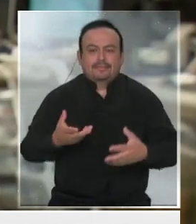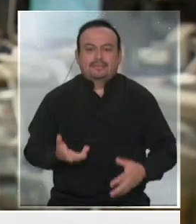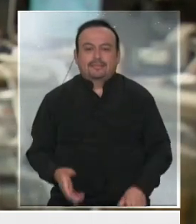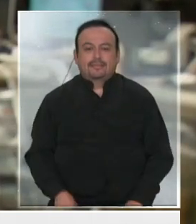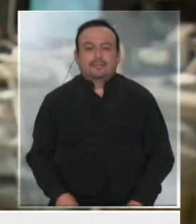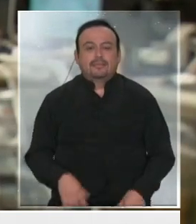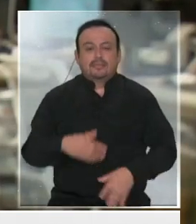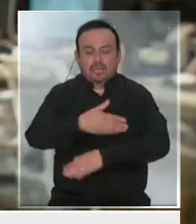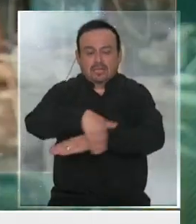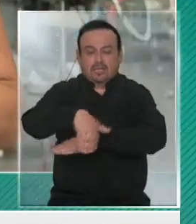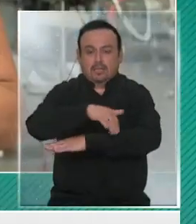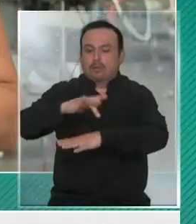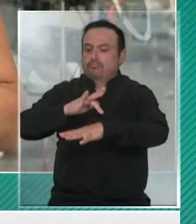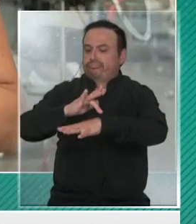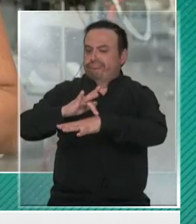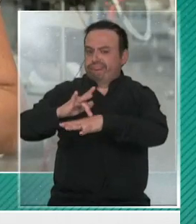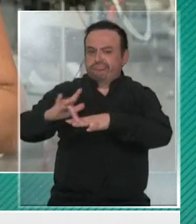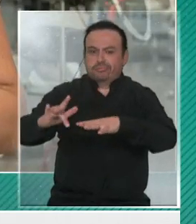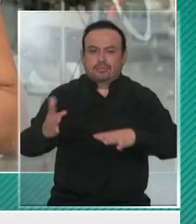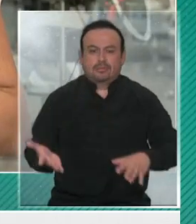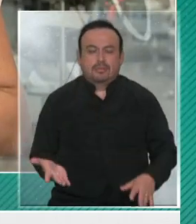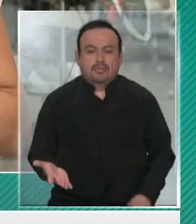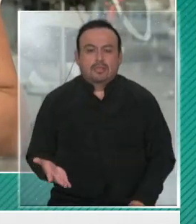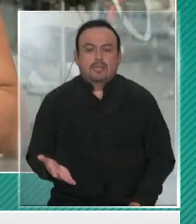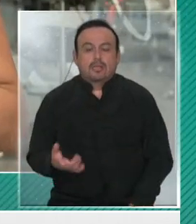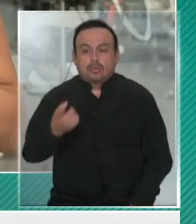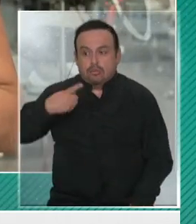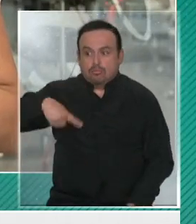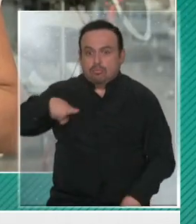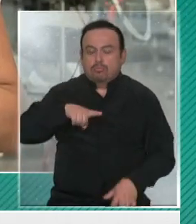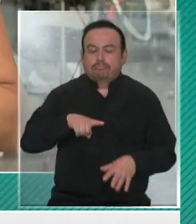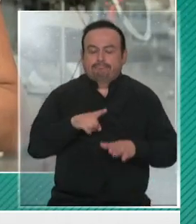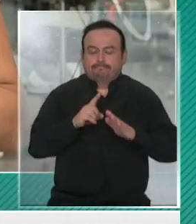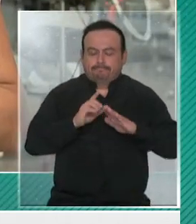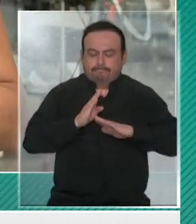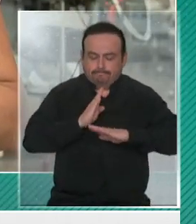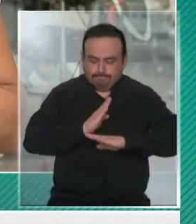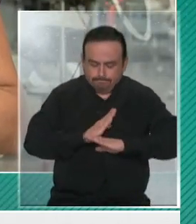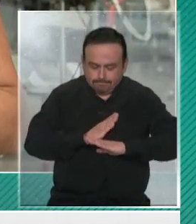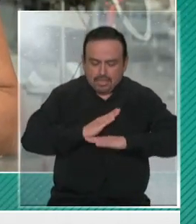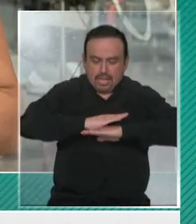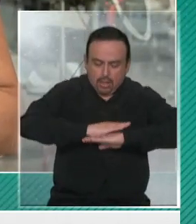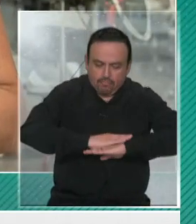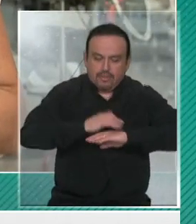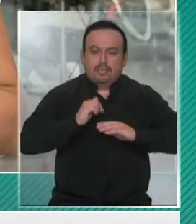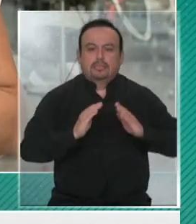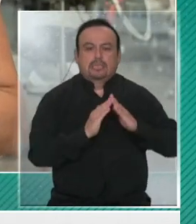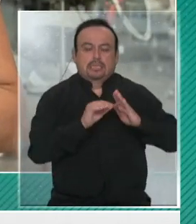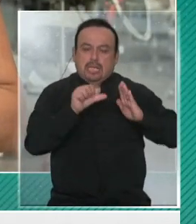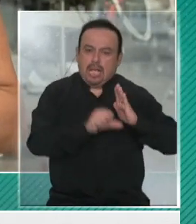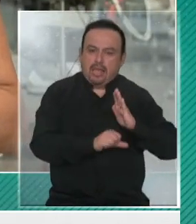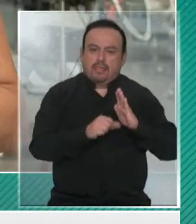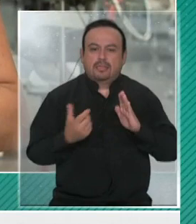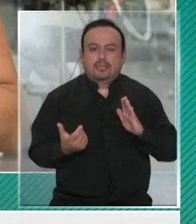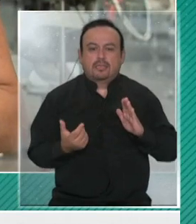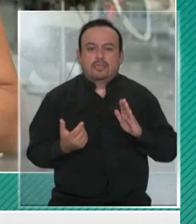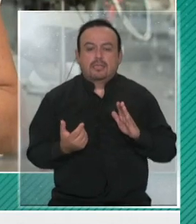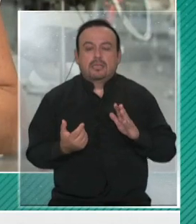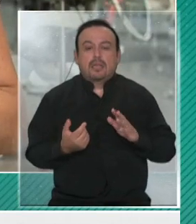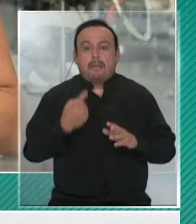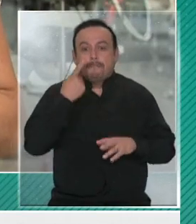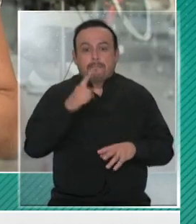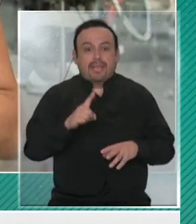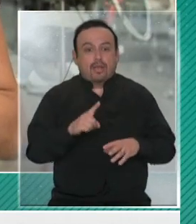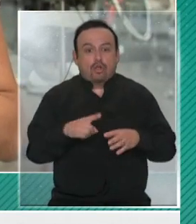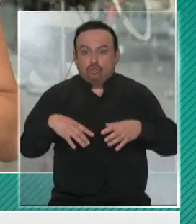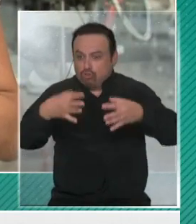las calles están vacías, hay un alto acatamiento a la cuarentena, pero no es total como quisieran las máximas autoridades. Exacto. Por